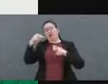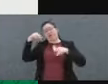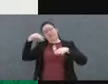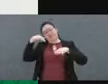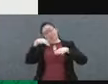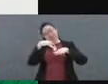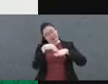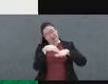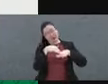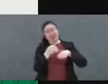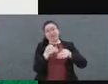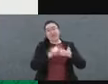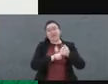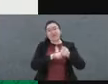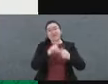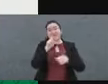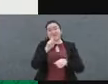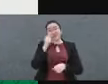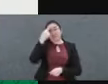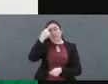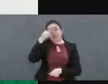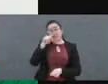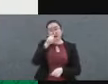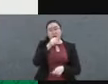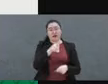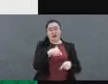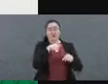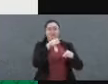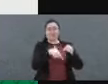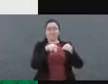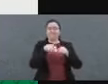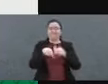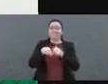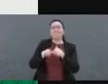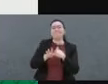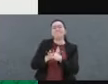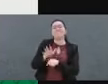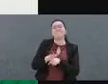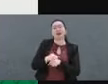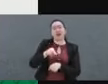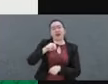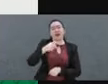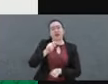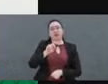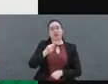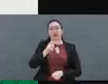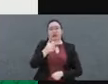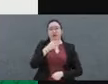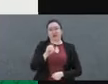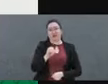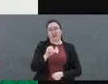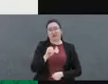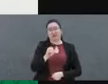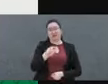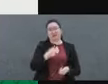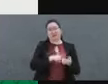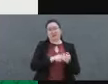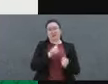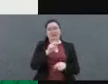proceso de oxigenación para eliminar la mayor cantidad posible del nitrógeno amoniacal que tiene el